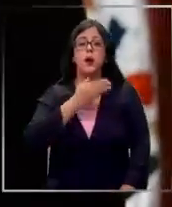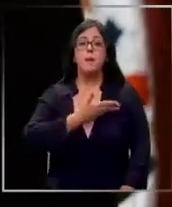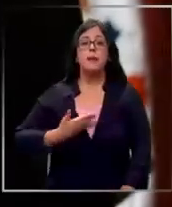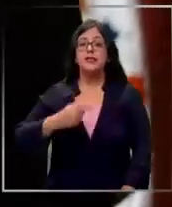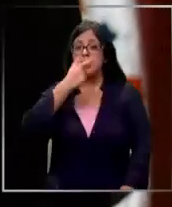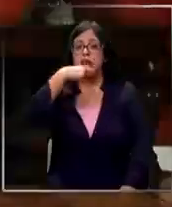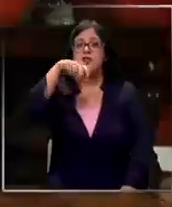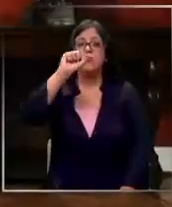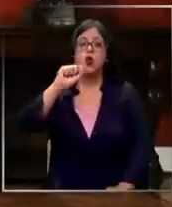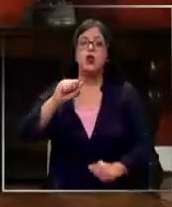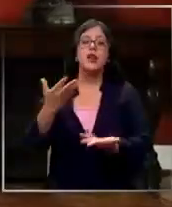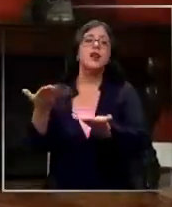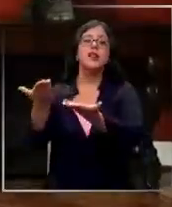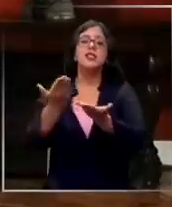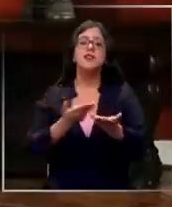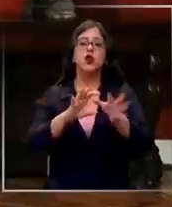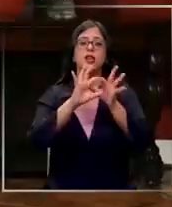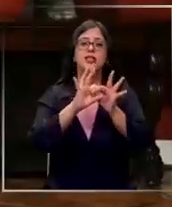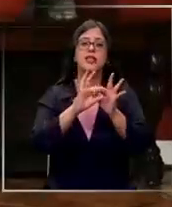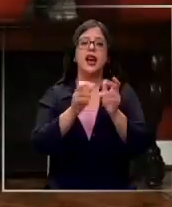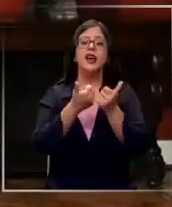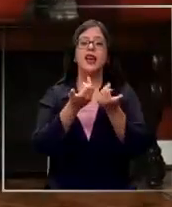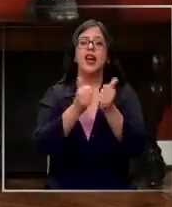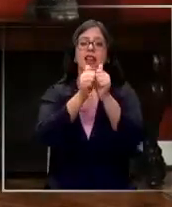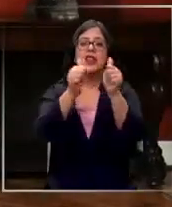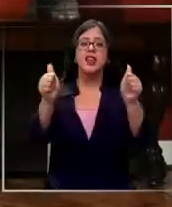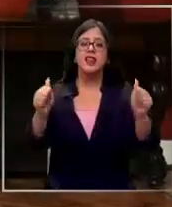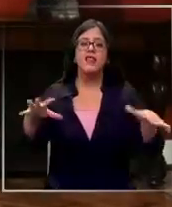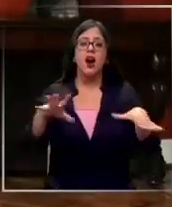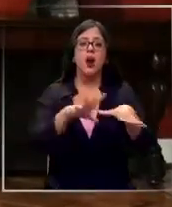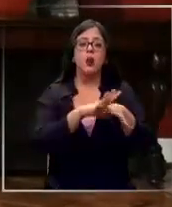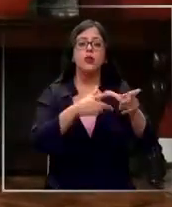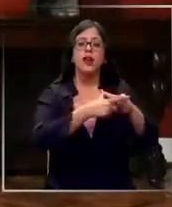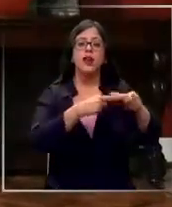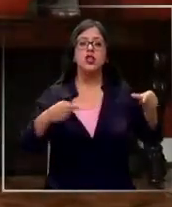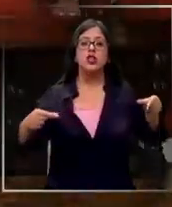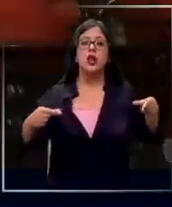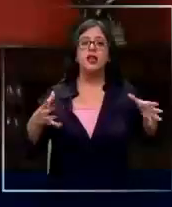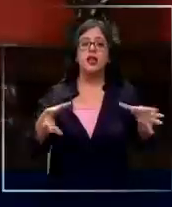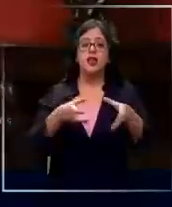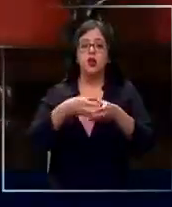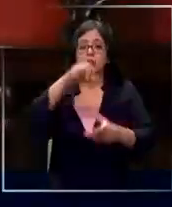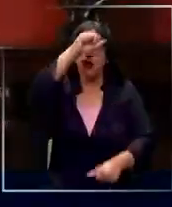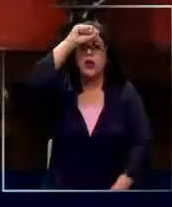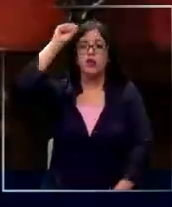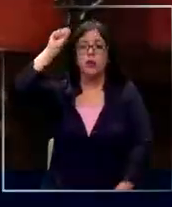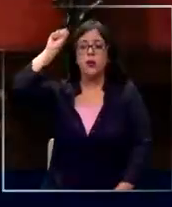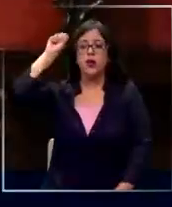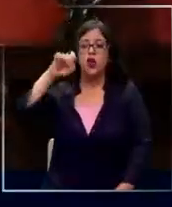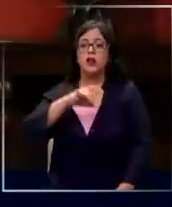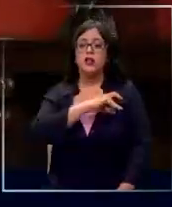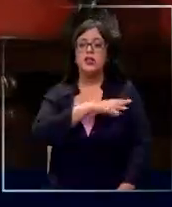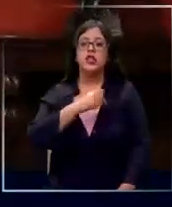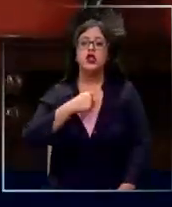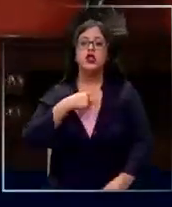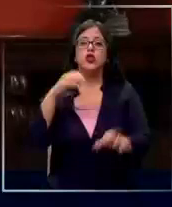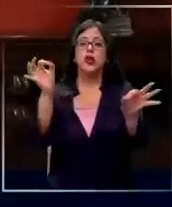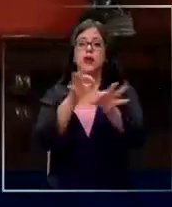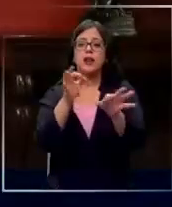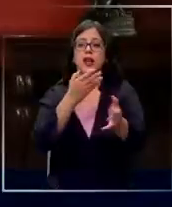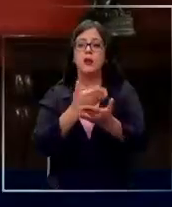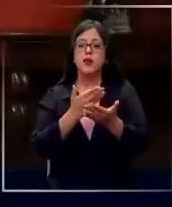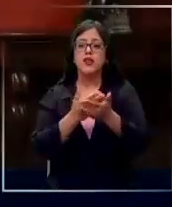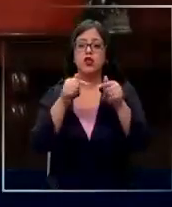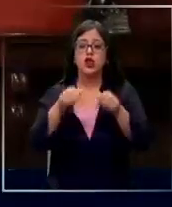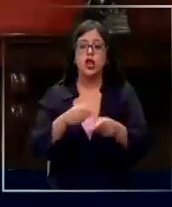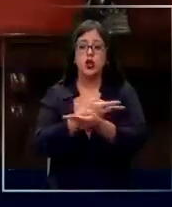Boric recibió y agradeció a la directiva de la Junta Nacional del Cuerpo de Bomberos de Chile. Sí, quiero decirle, y aprovechando